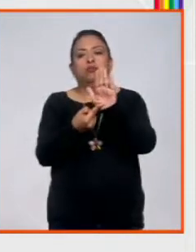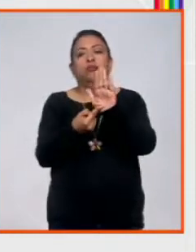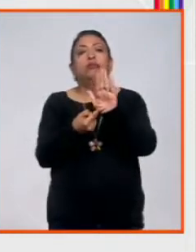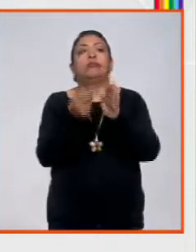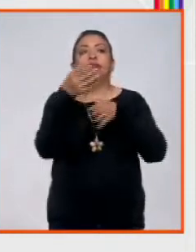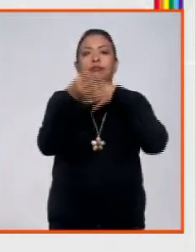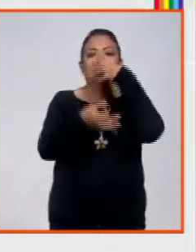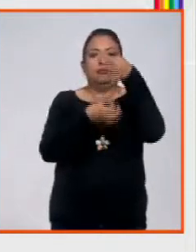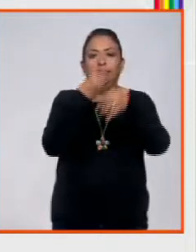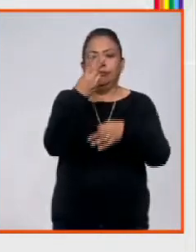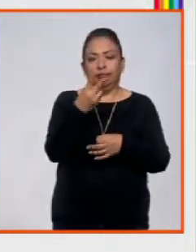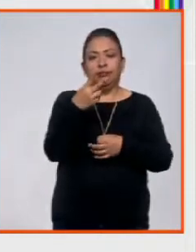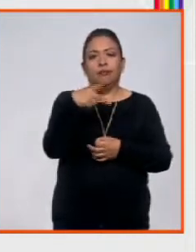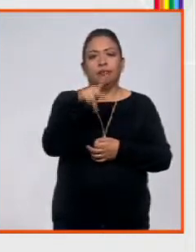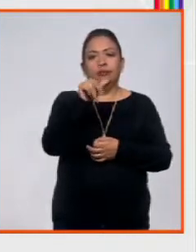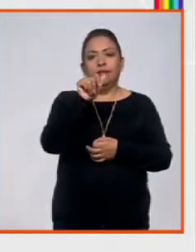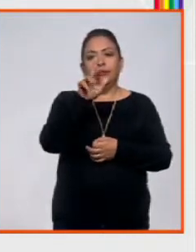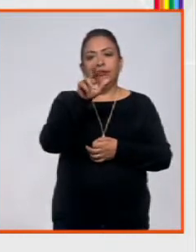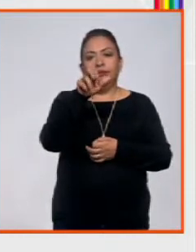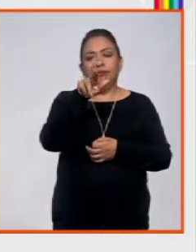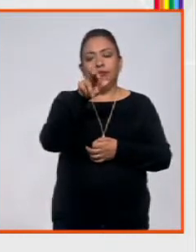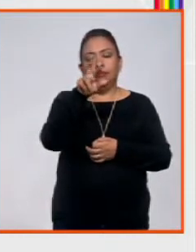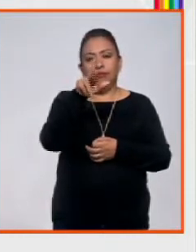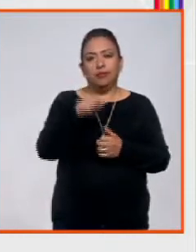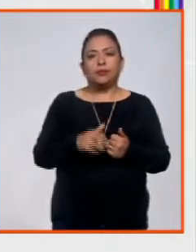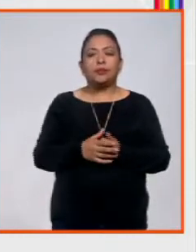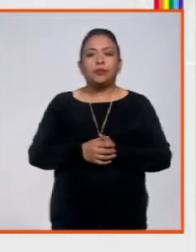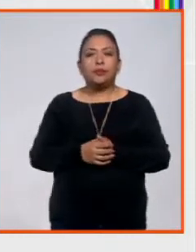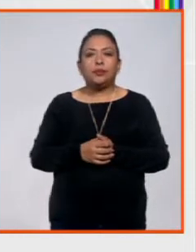noticias 22 karen ribera